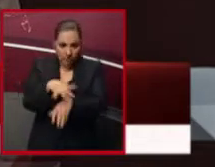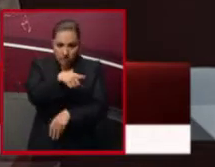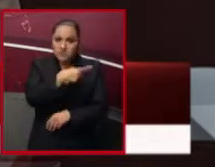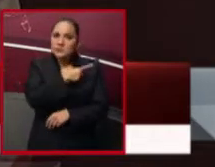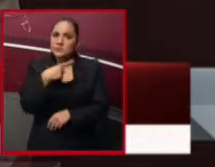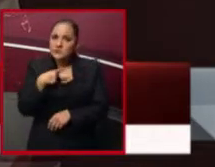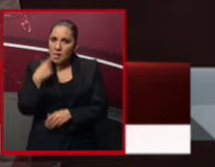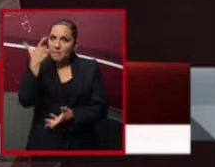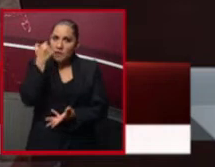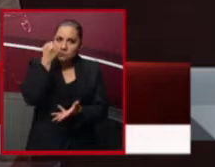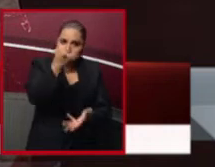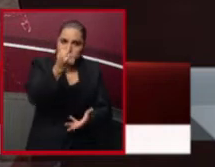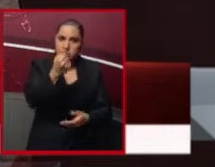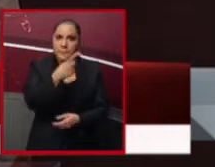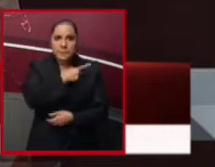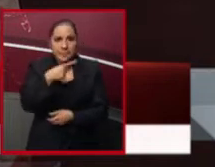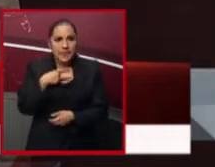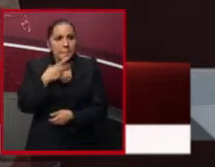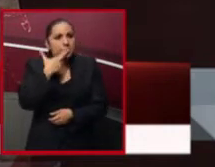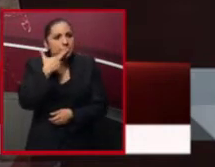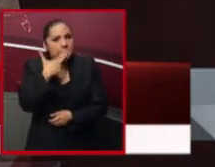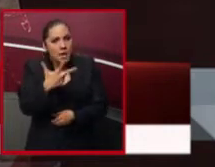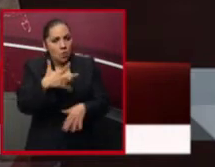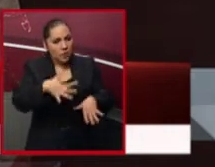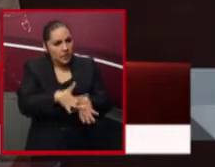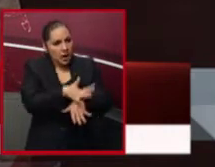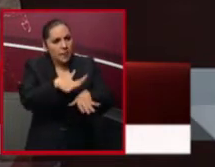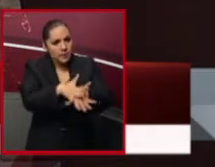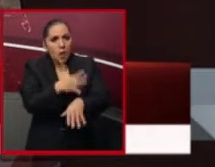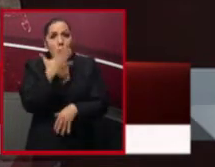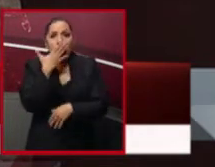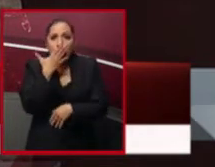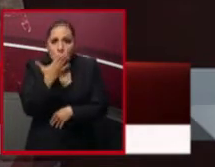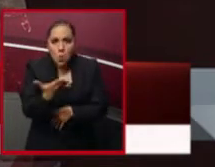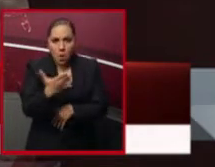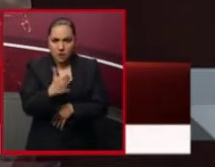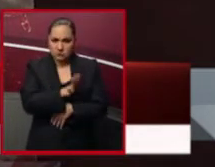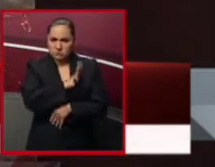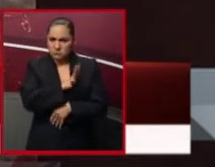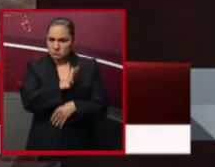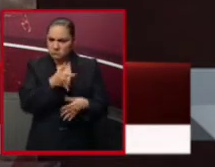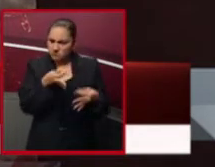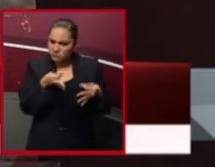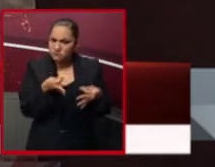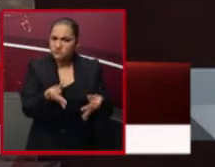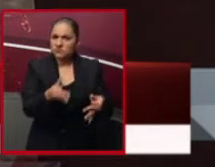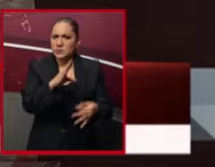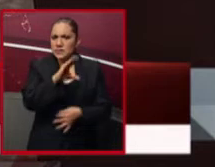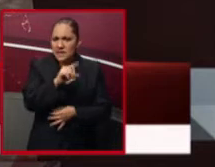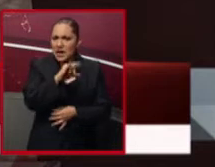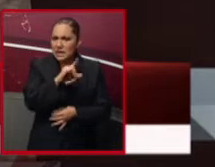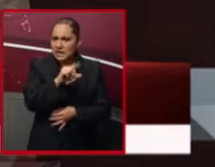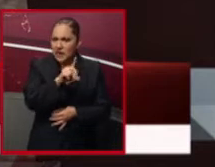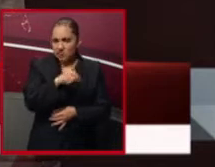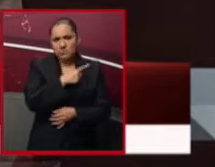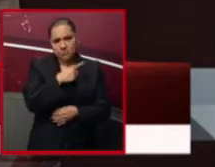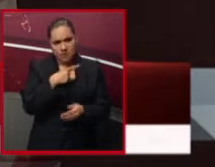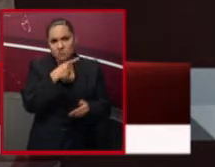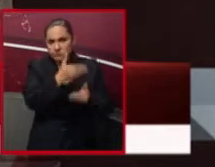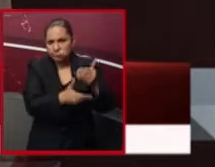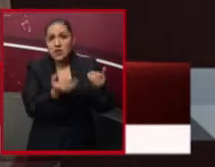Tenemos que mejorar la calidad del canal al mismo tiempo que mejoramos la calidad de